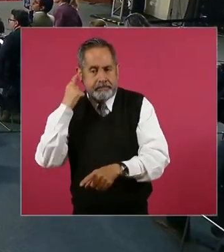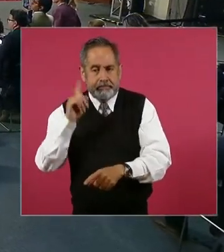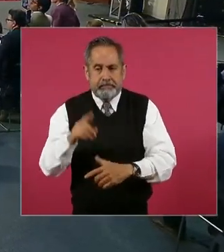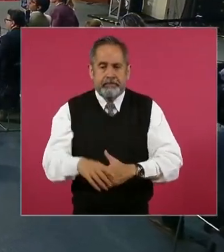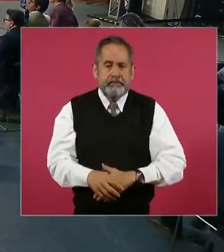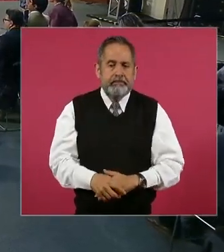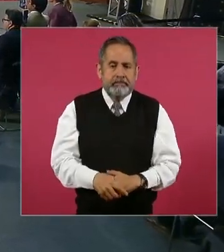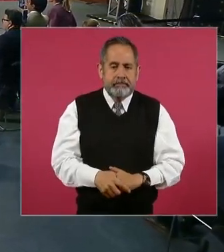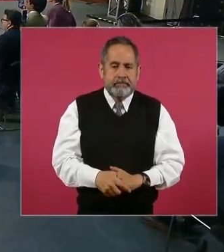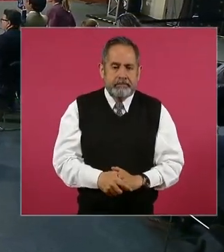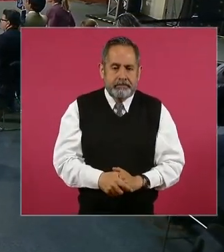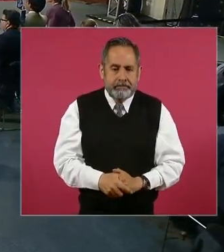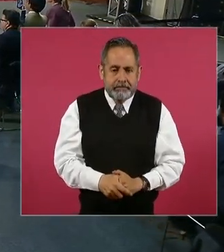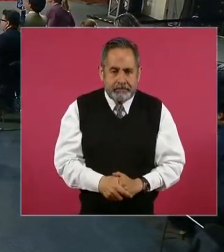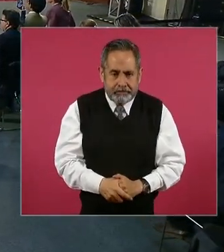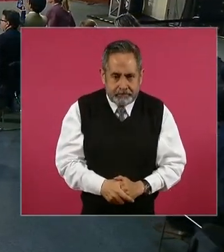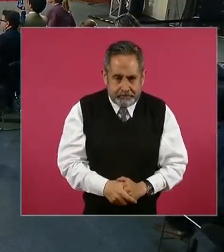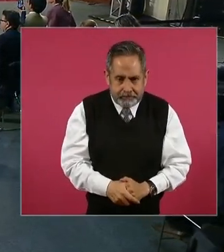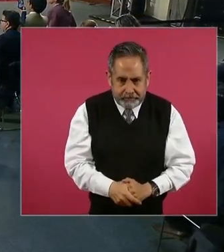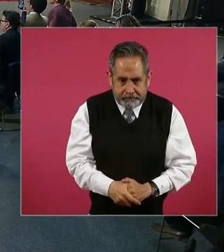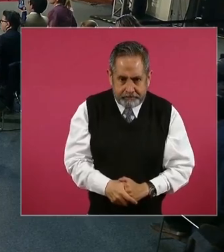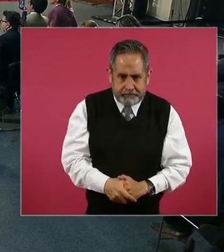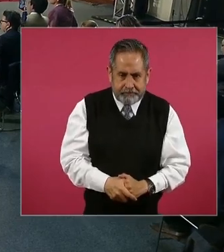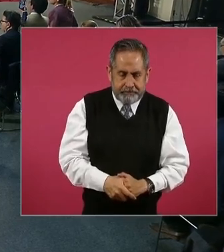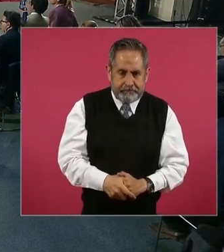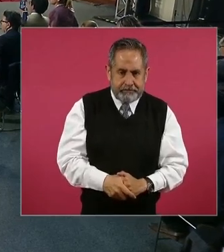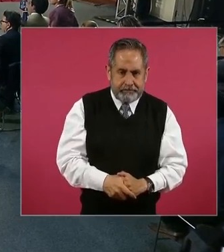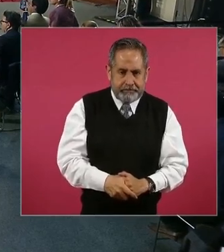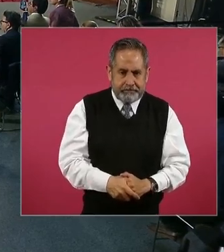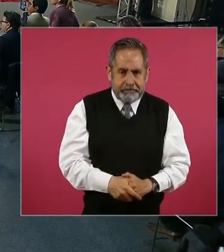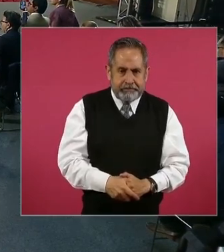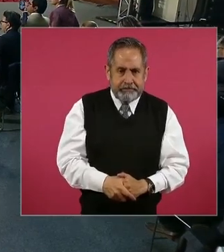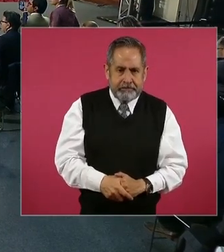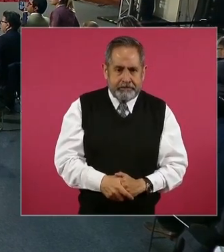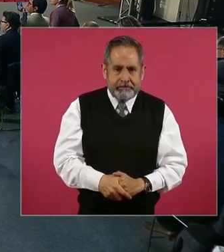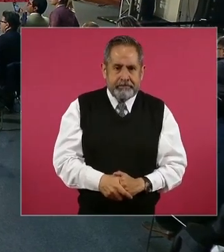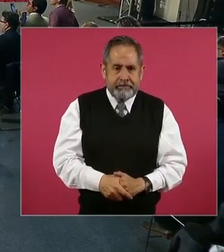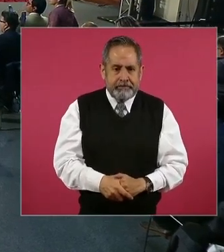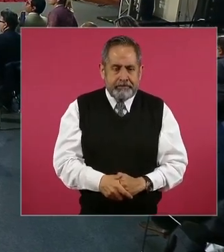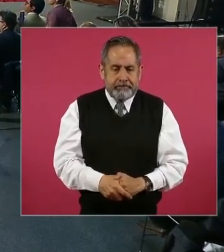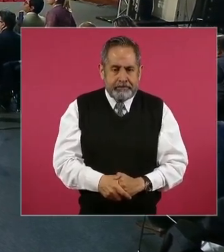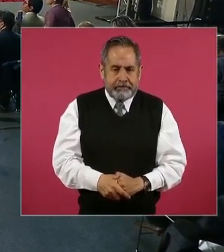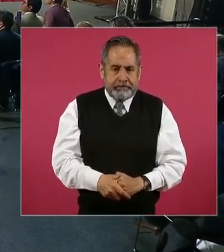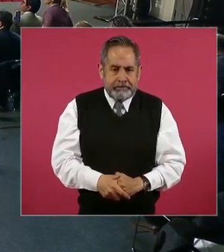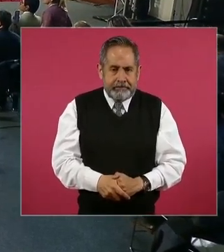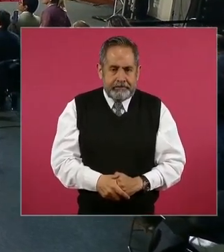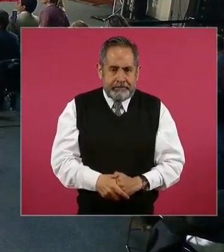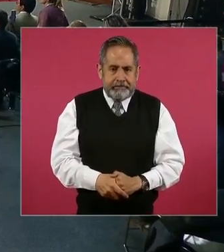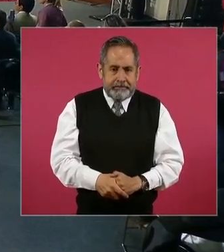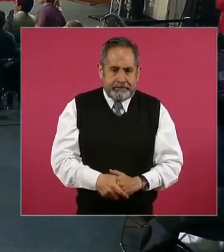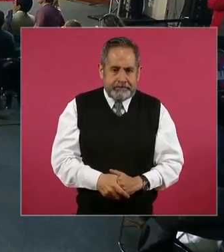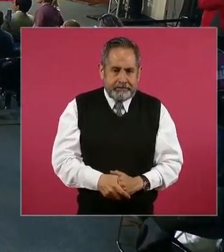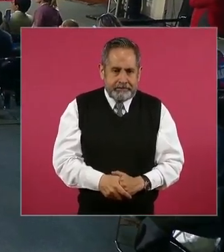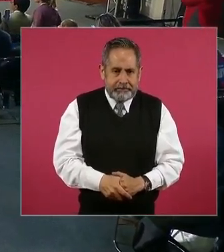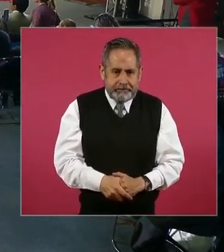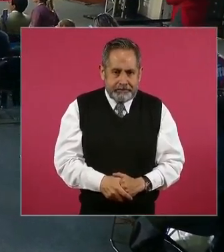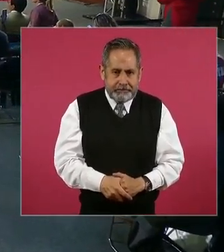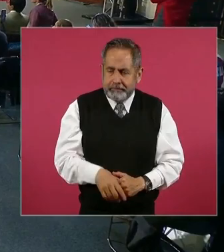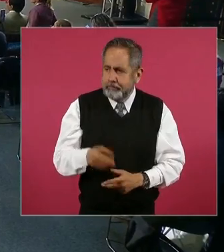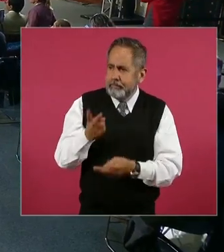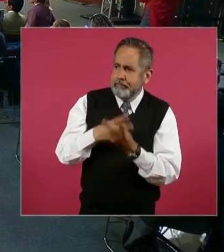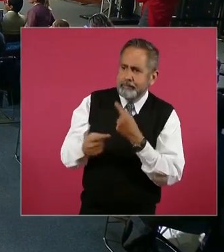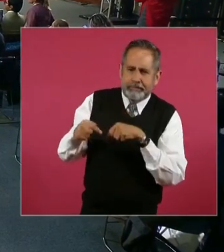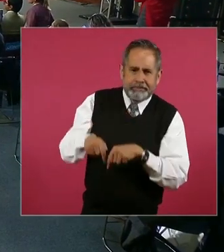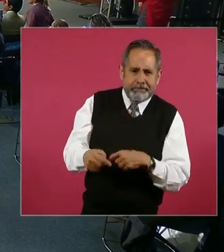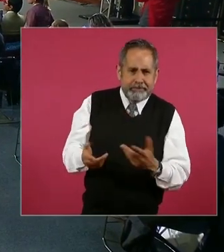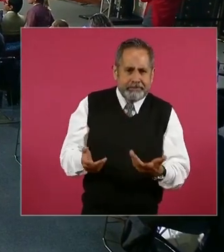comentado aquí no es correcta y usted ni siquiera acepta reunirse con ellos clarificar muchísimas aquí vienen